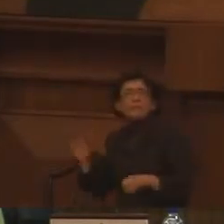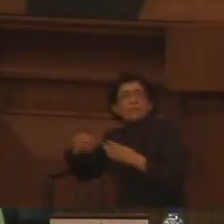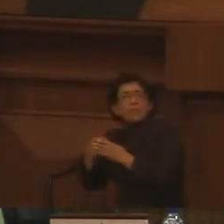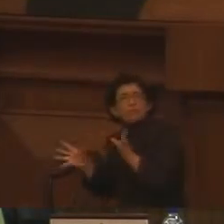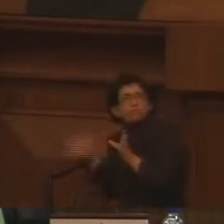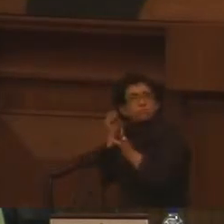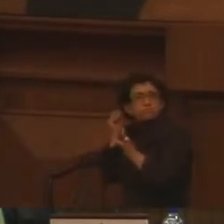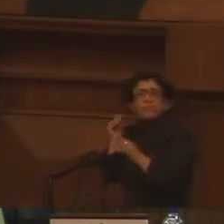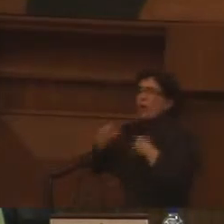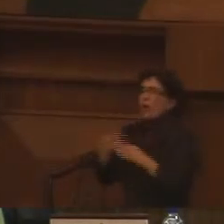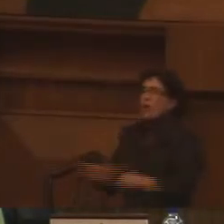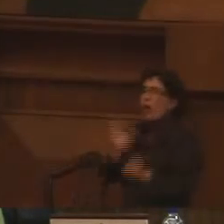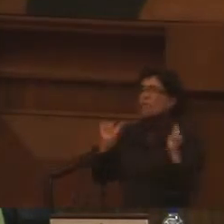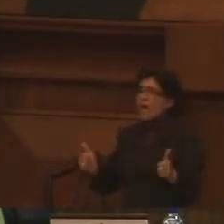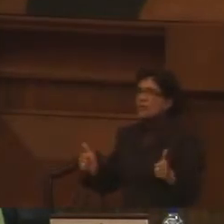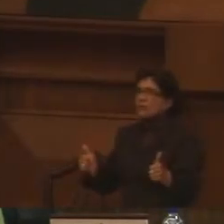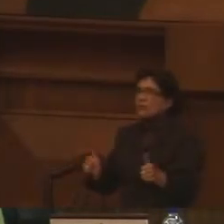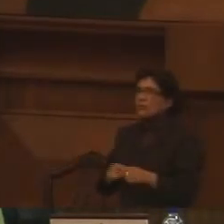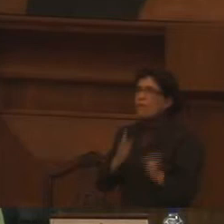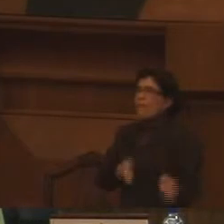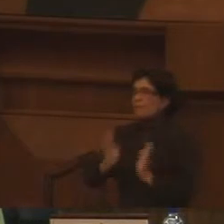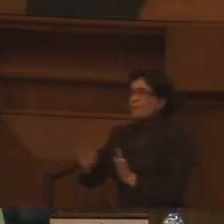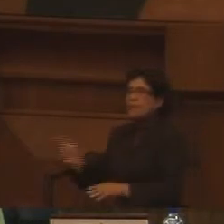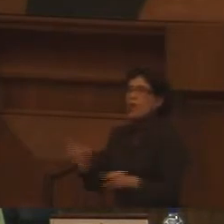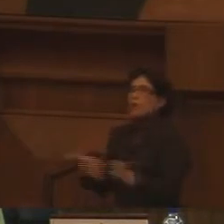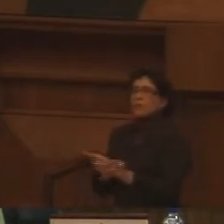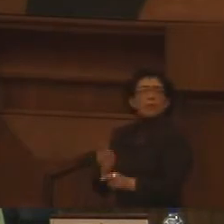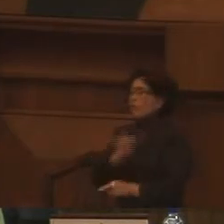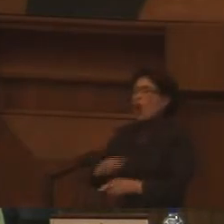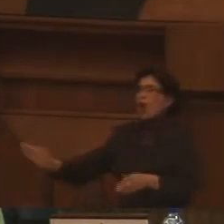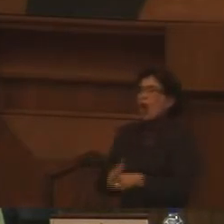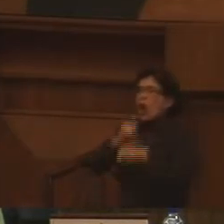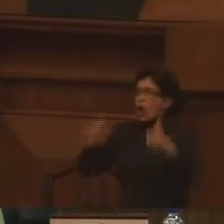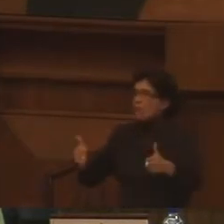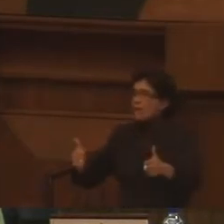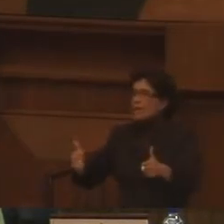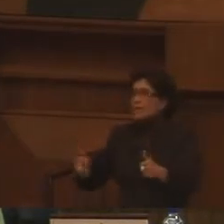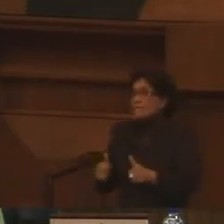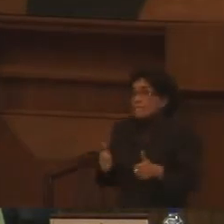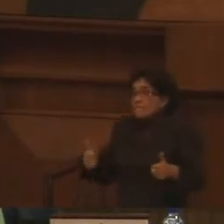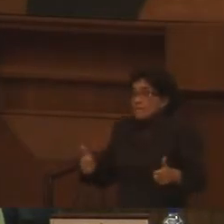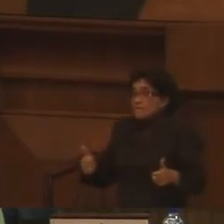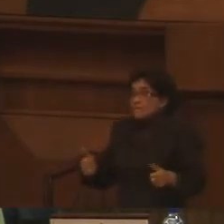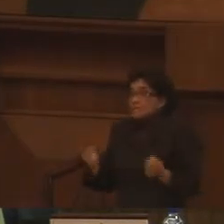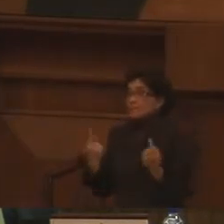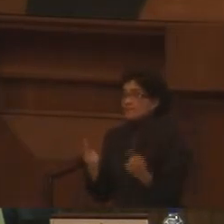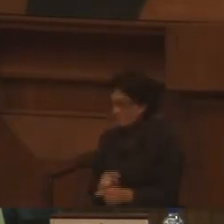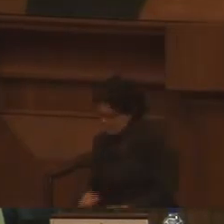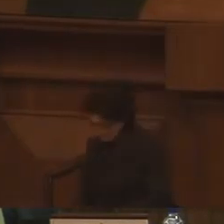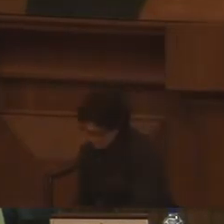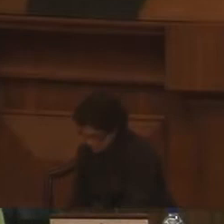espectáculo, difundiendo imágenes atentatorias a la dignidad humana y ofendiendo a los niños, niñas